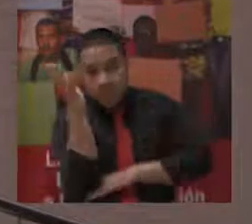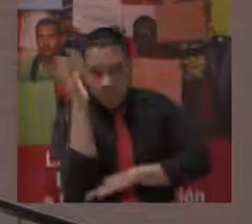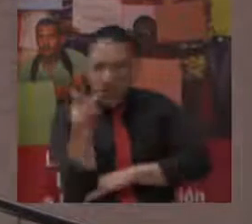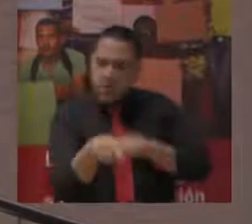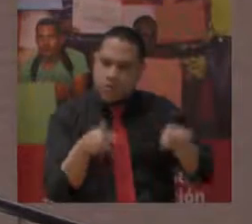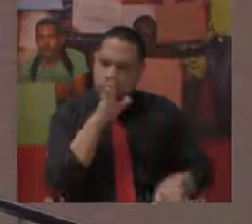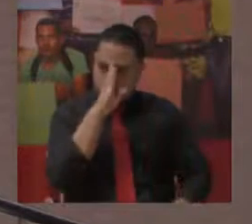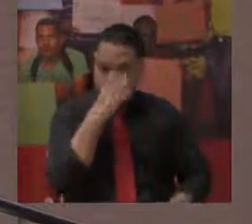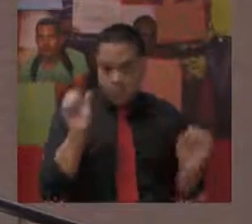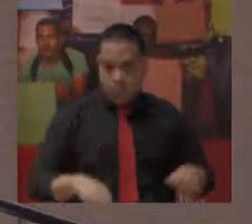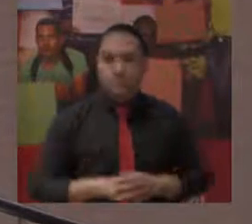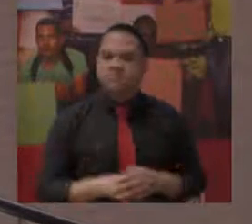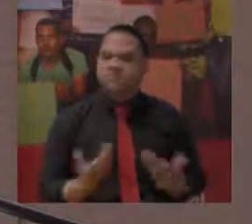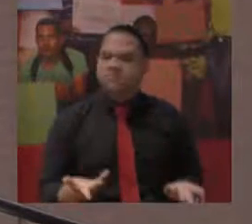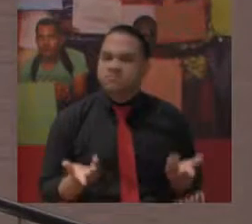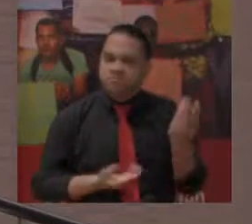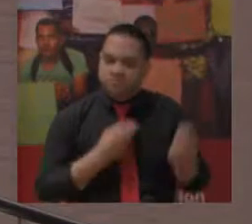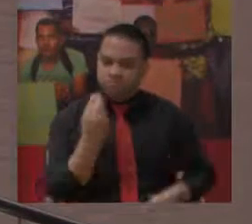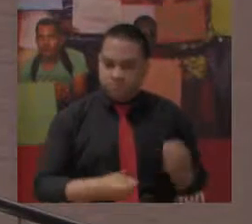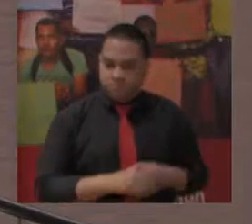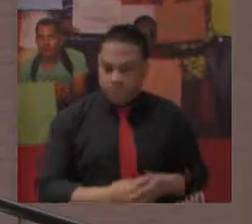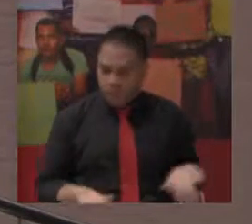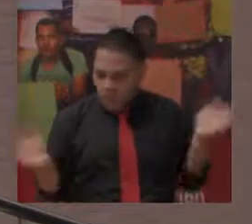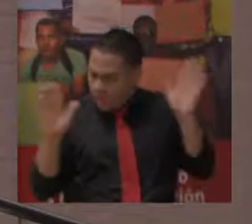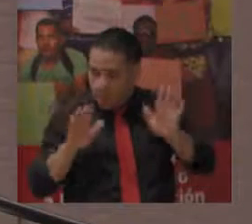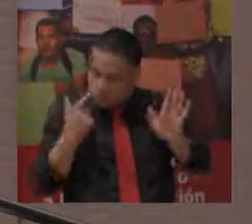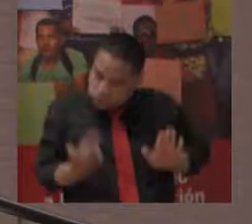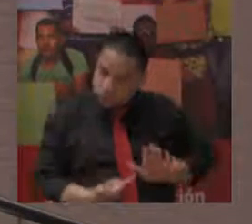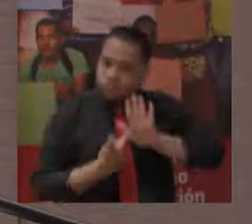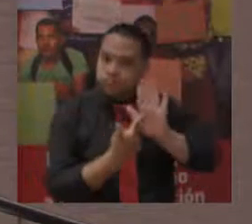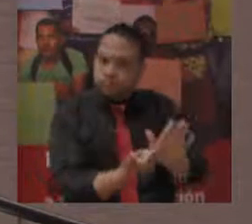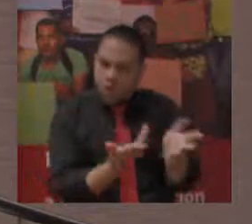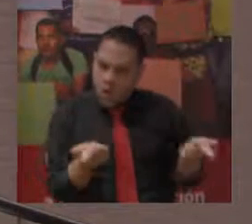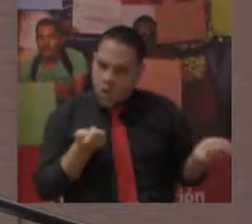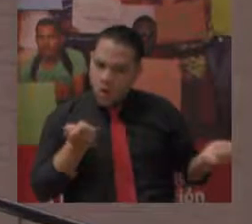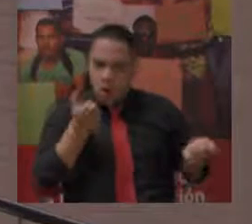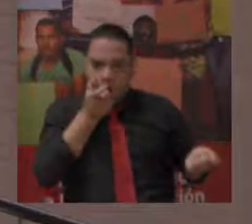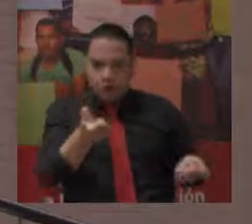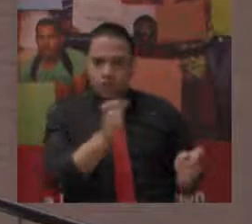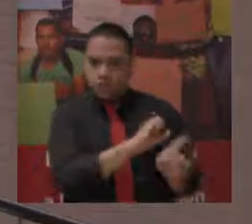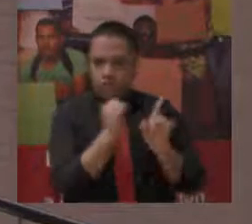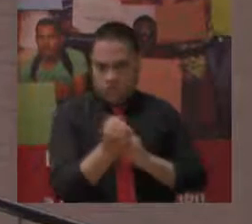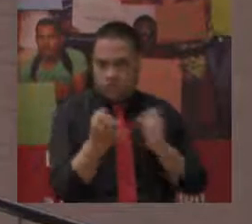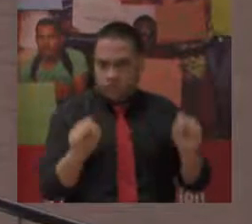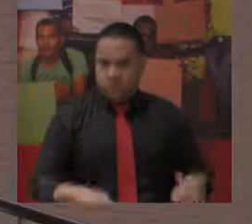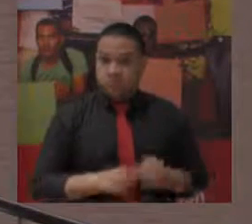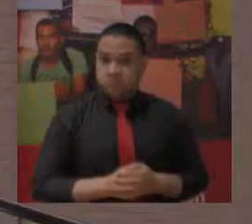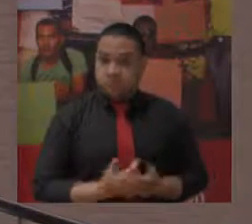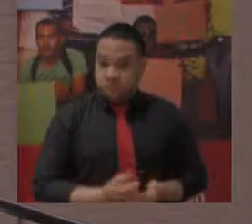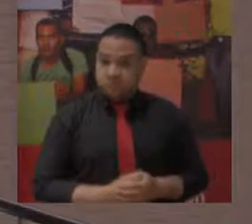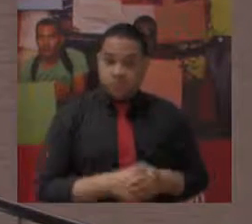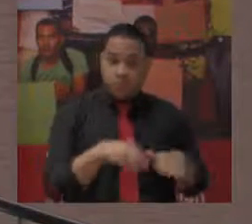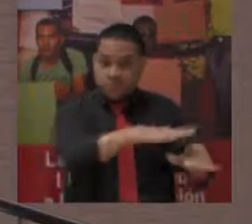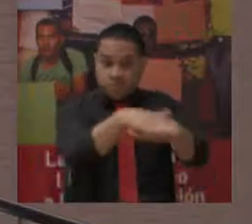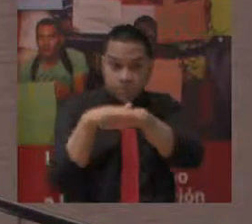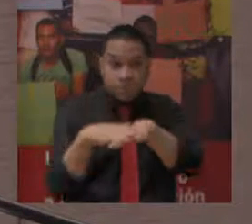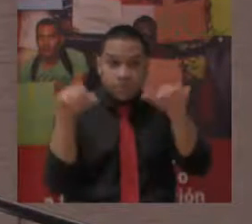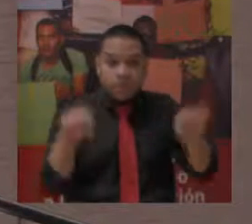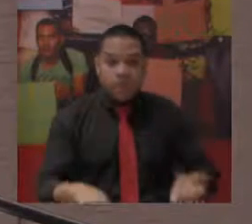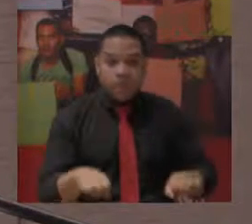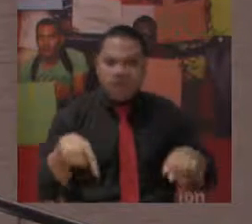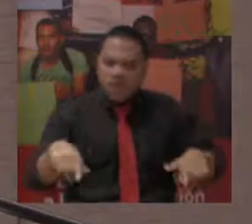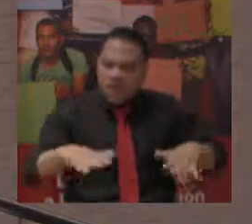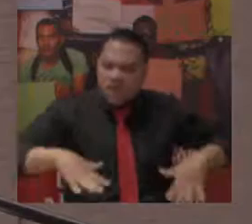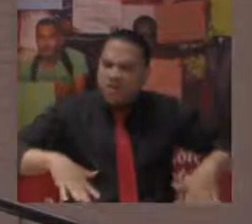transparencia y con el fin de promover la participación ciudadana y facilitar el control social, vamos a invitarlos para que este sea